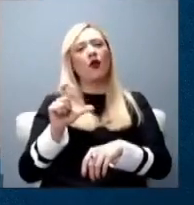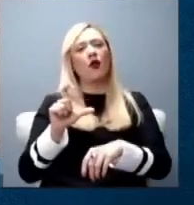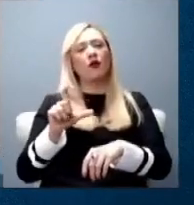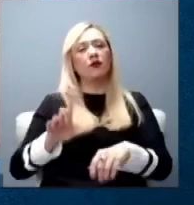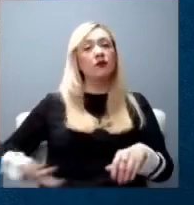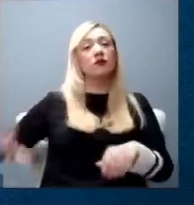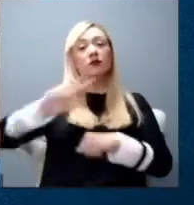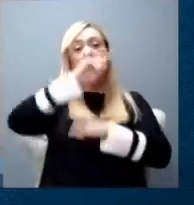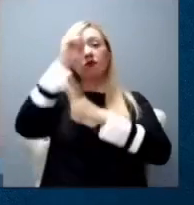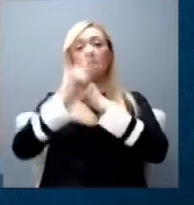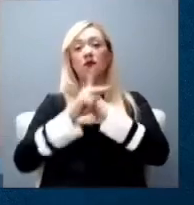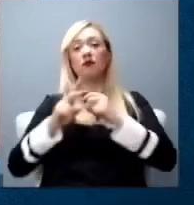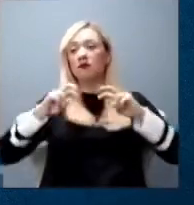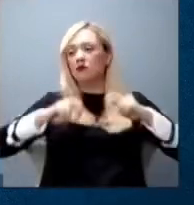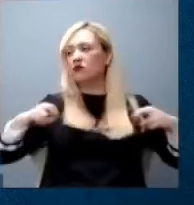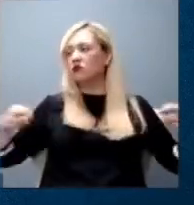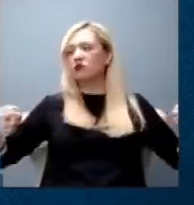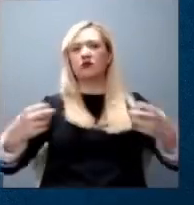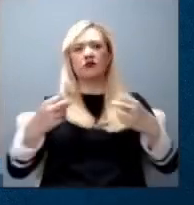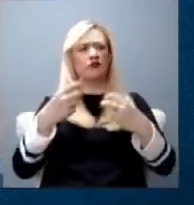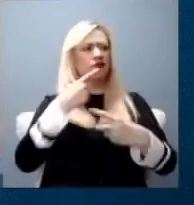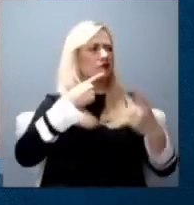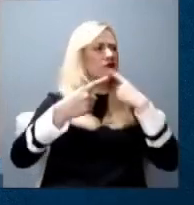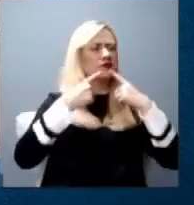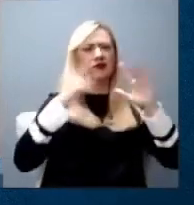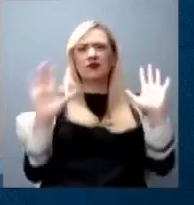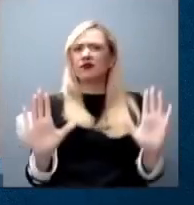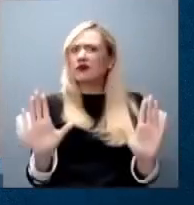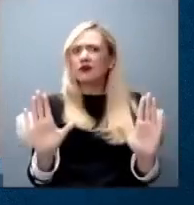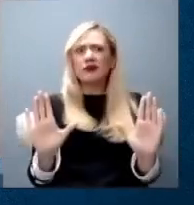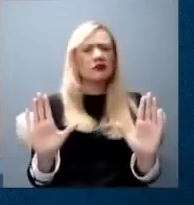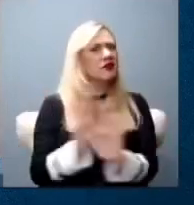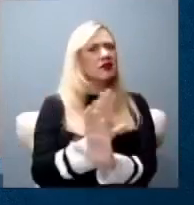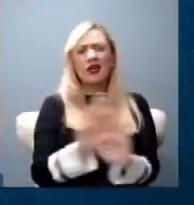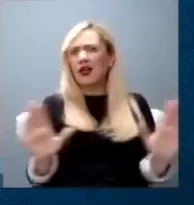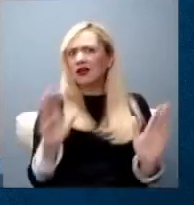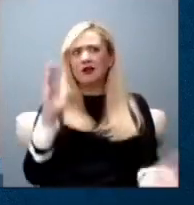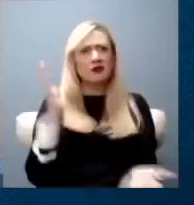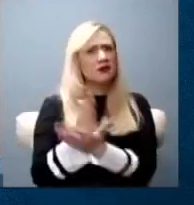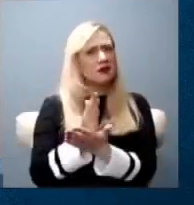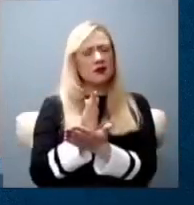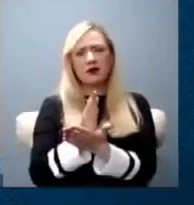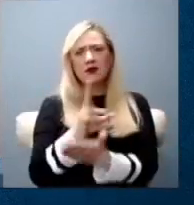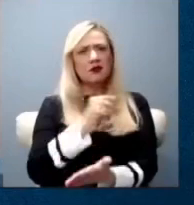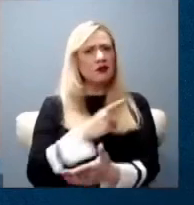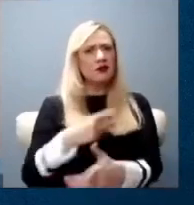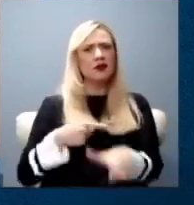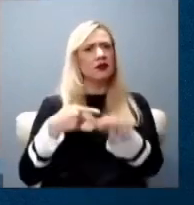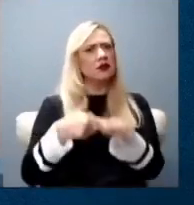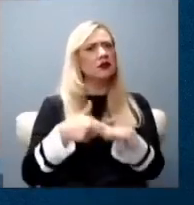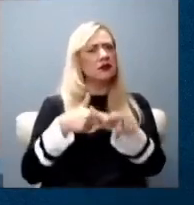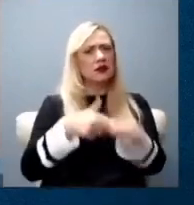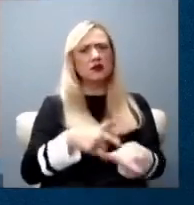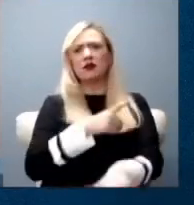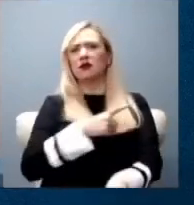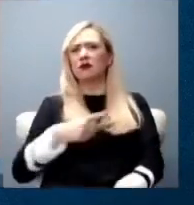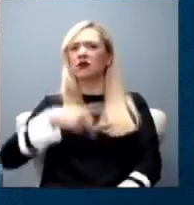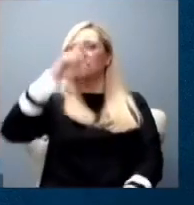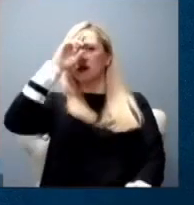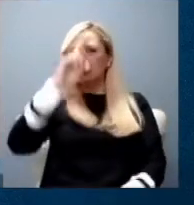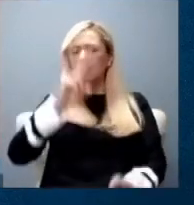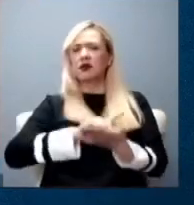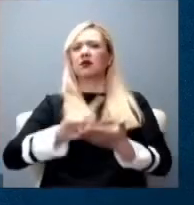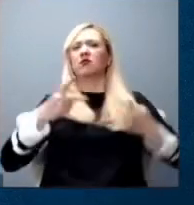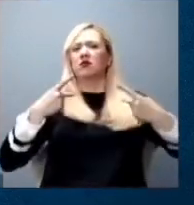se sentaron y dijeron, a ver, hay cosas que no podemos permitir que ocurran, ¿verdad? Y necesitamos llegar a acuerdos mínimos de respetar los derechos de las